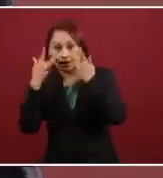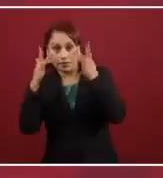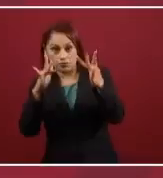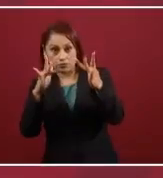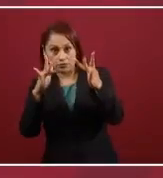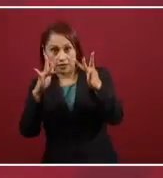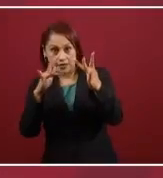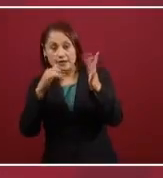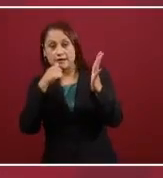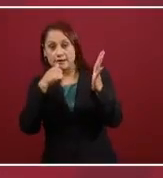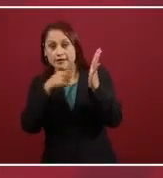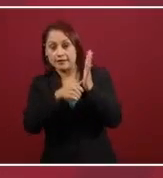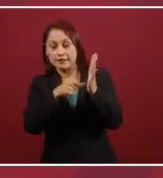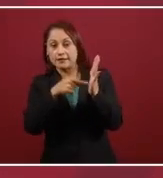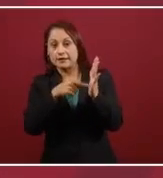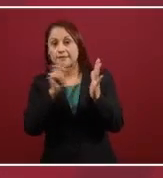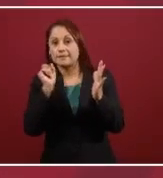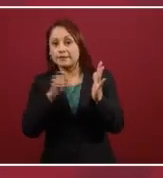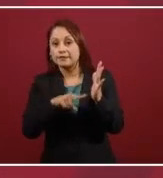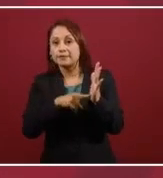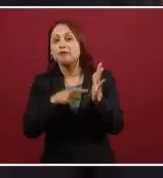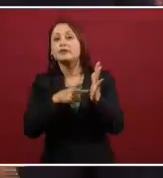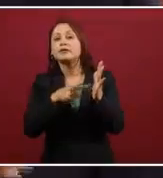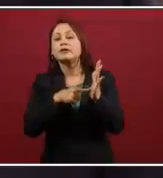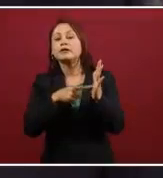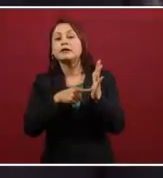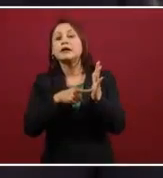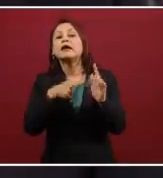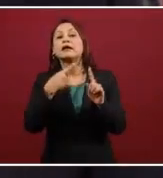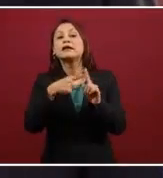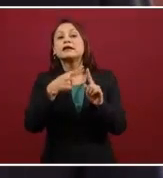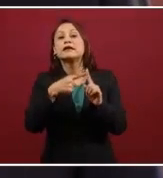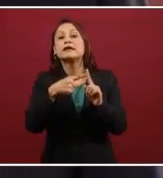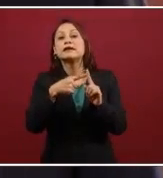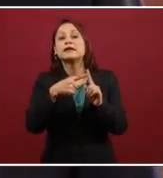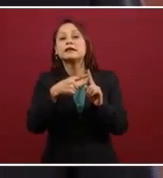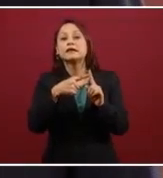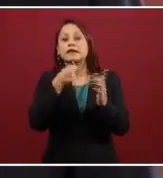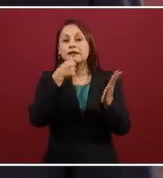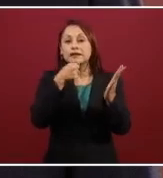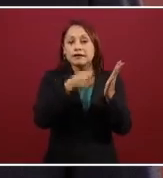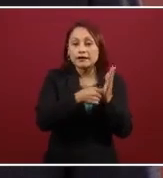el destinatario era Ursúa.